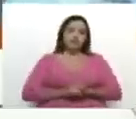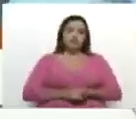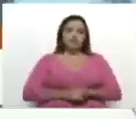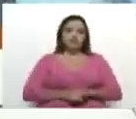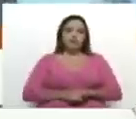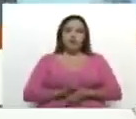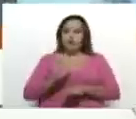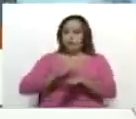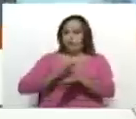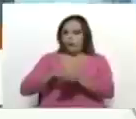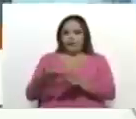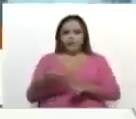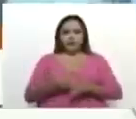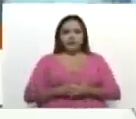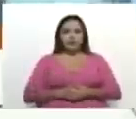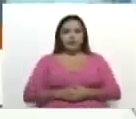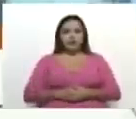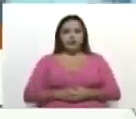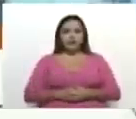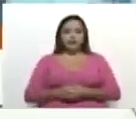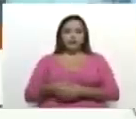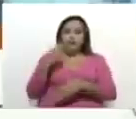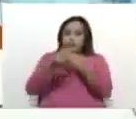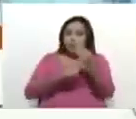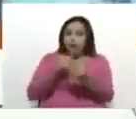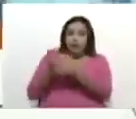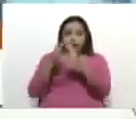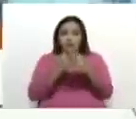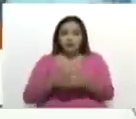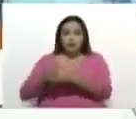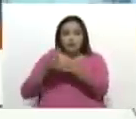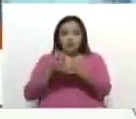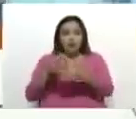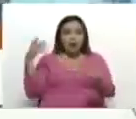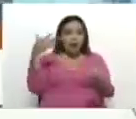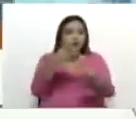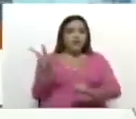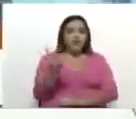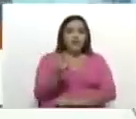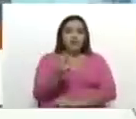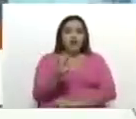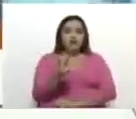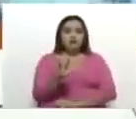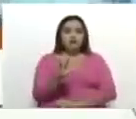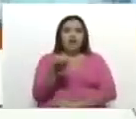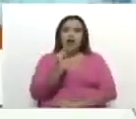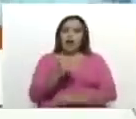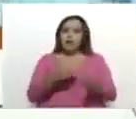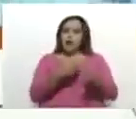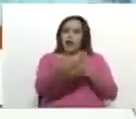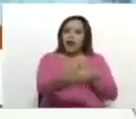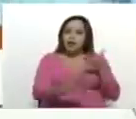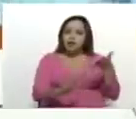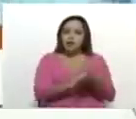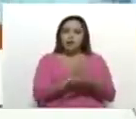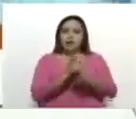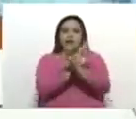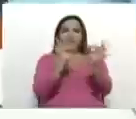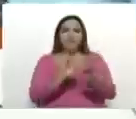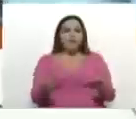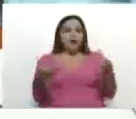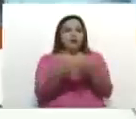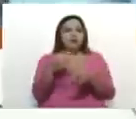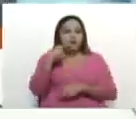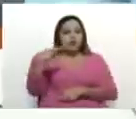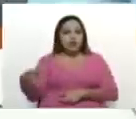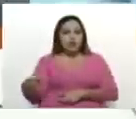porque lo que hizo el imperialismo norteamericano con Venezuela va más allá de la condición de un partido político